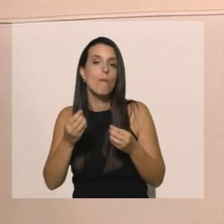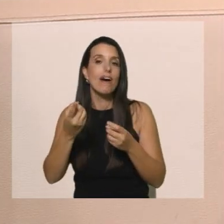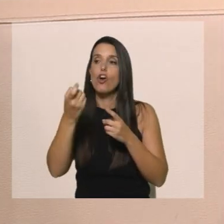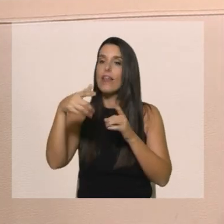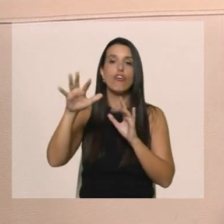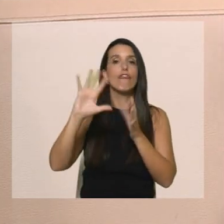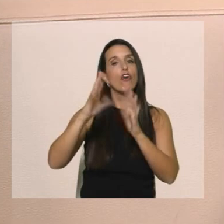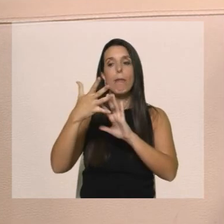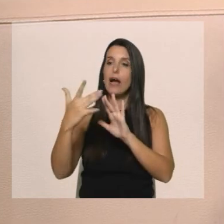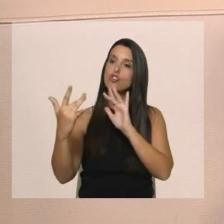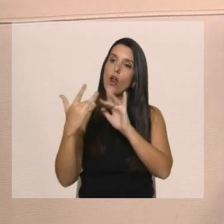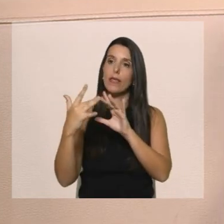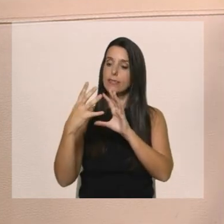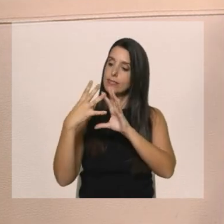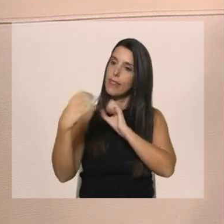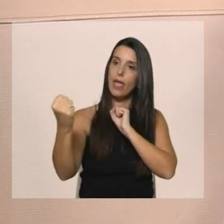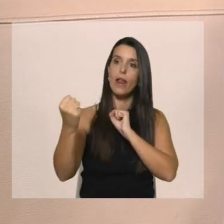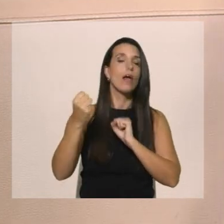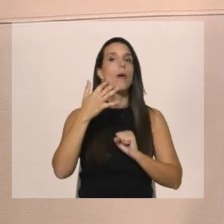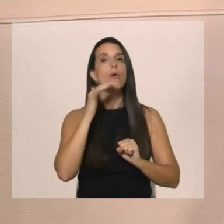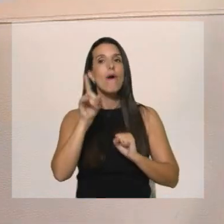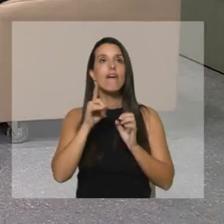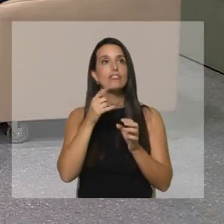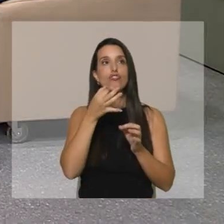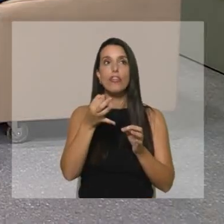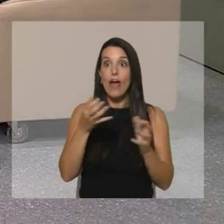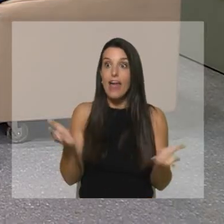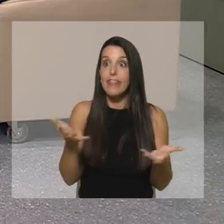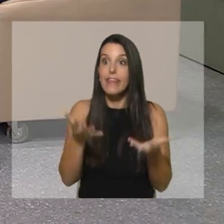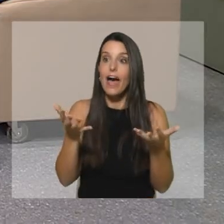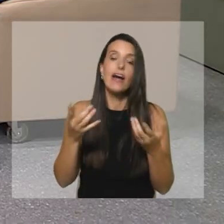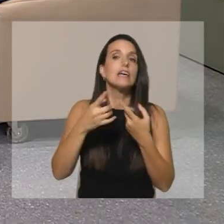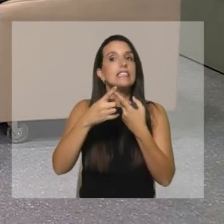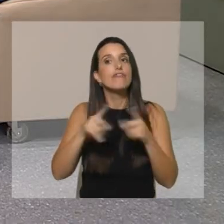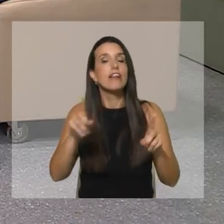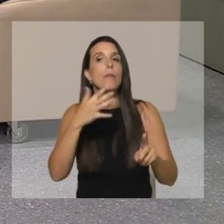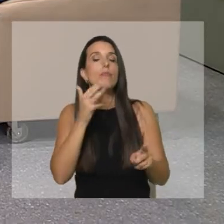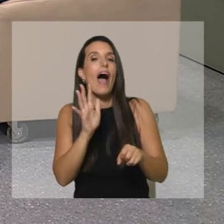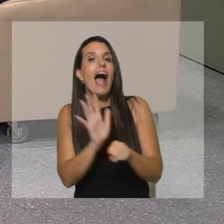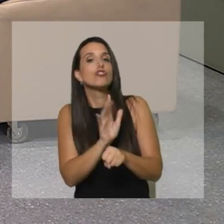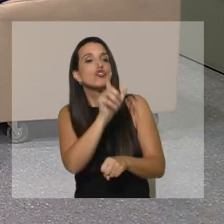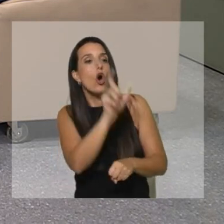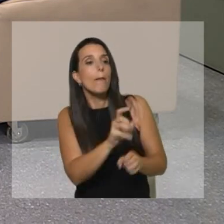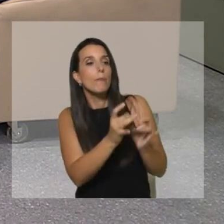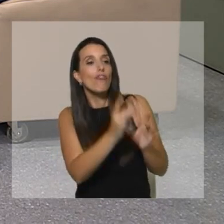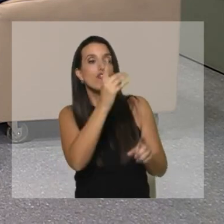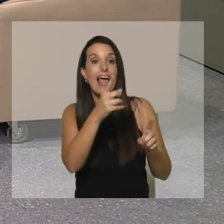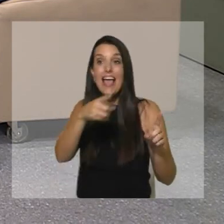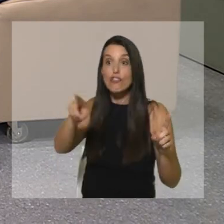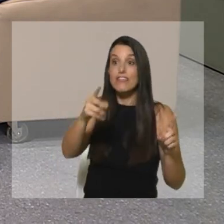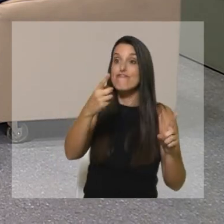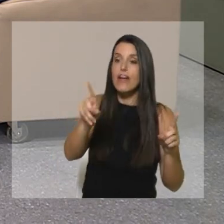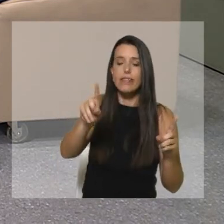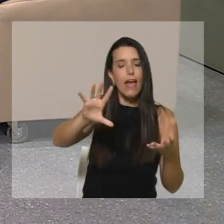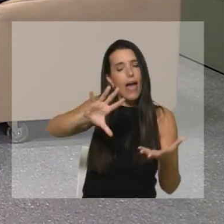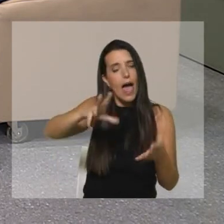ellos. Es entender que de repente una indicación motivadora no es lo mismo para de repente un actor profesional que para ellos. Hay que ir por